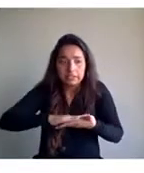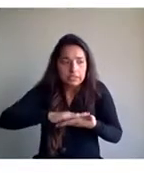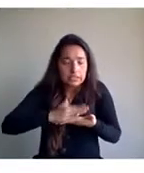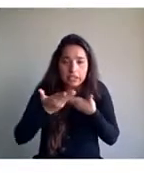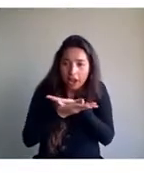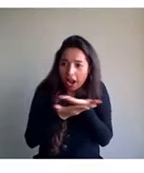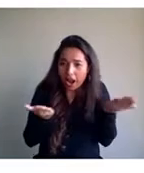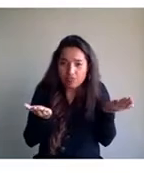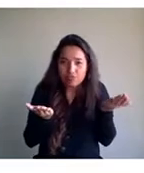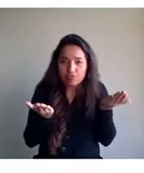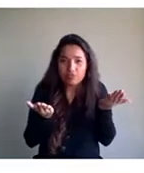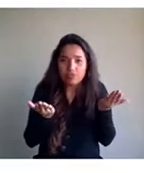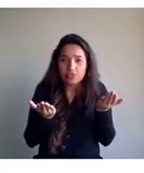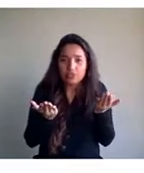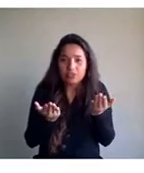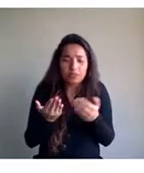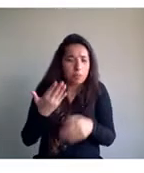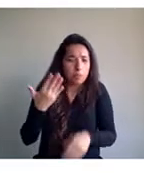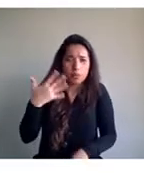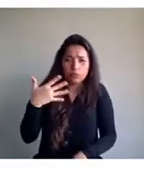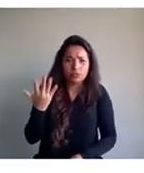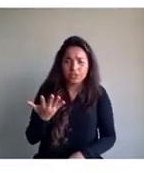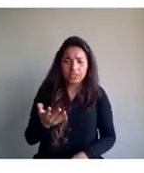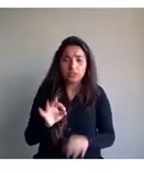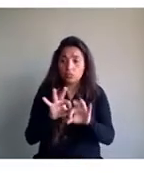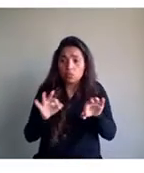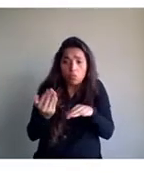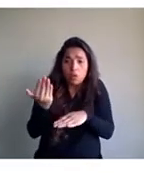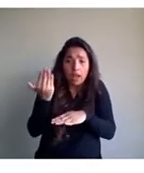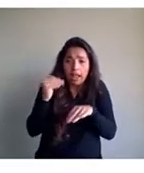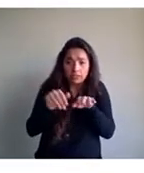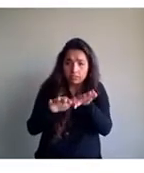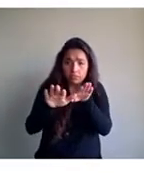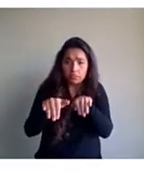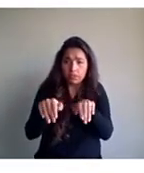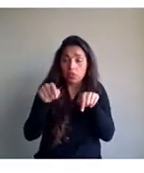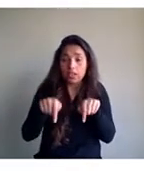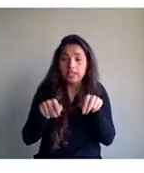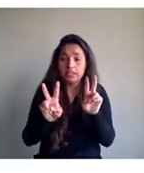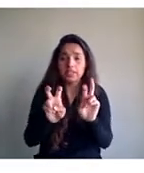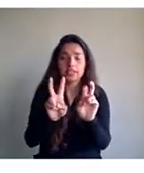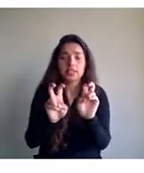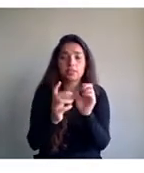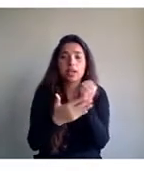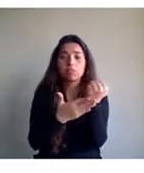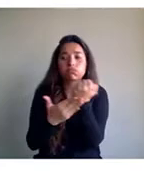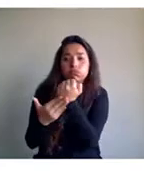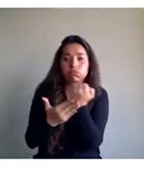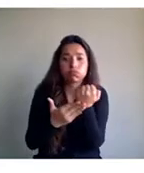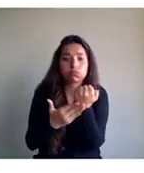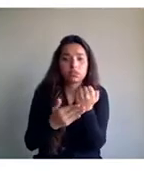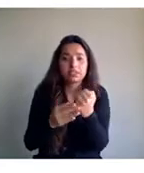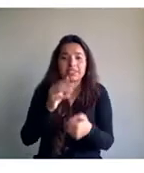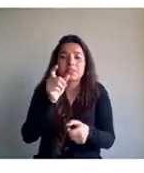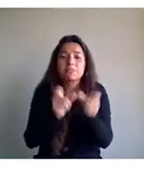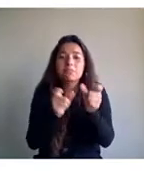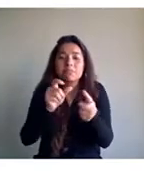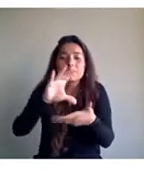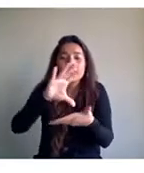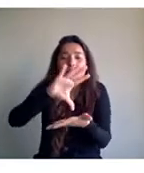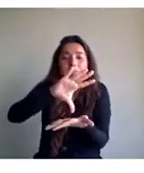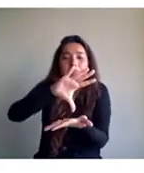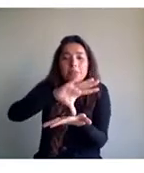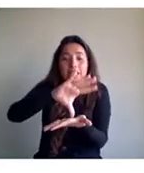único que es inédito estos temas de la cooperación entre los países de américa latina es un paso gigantesco